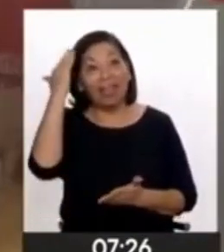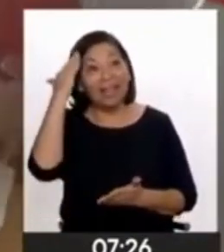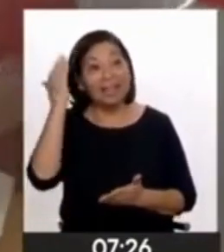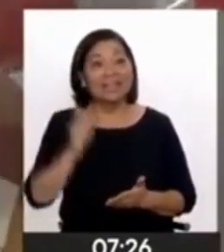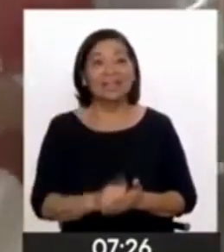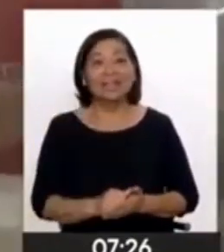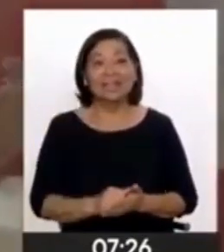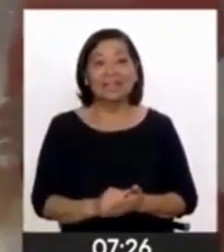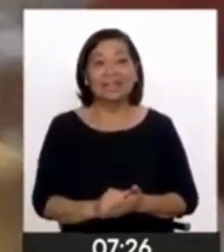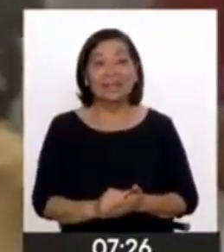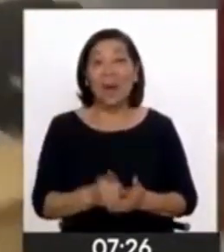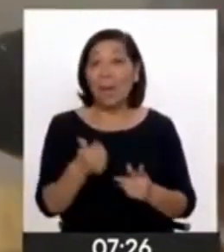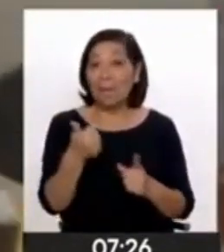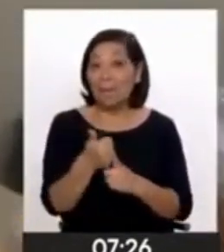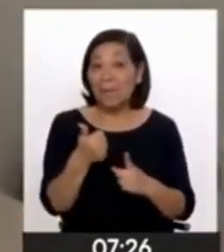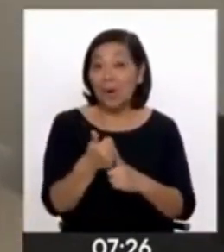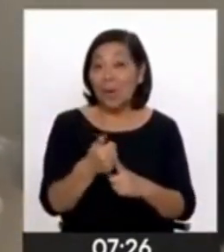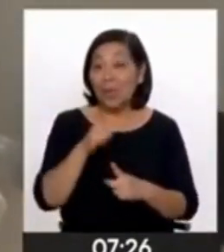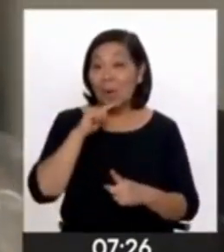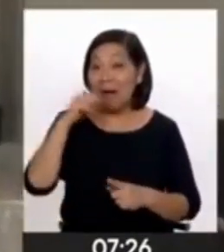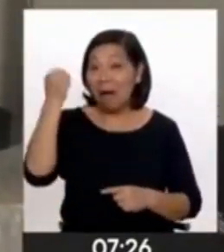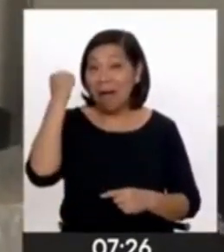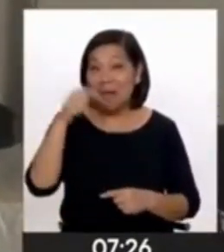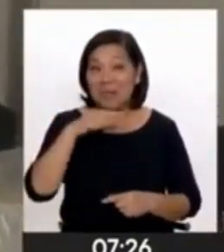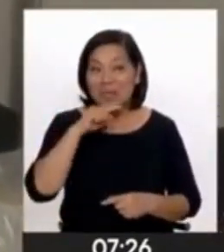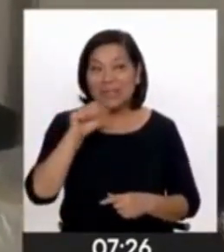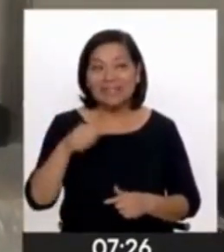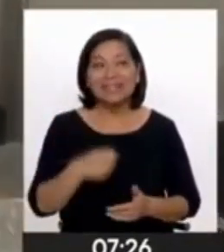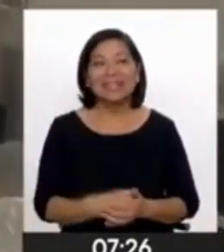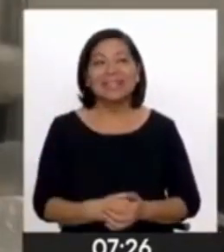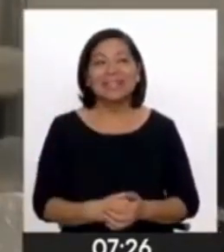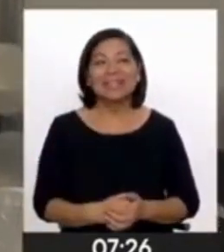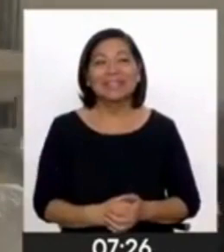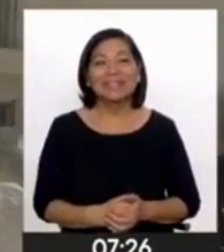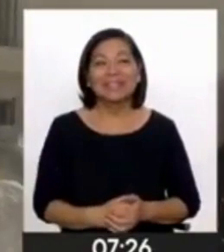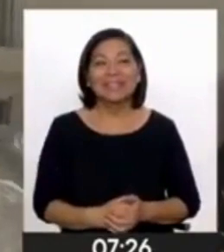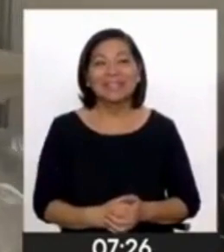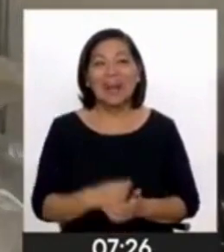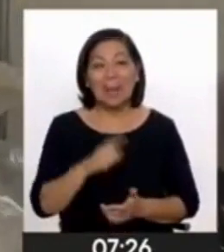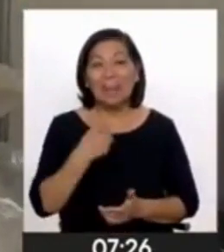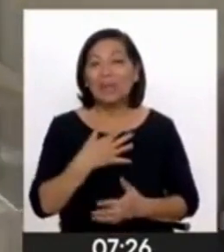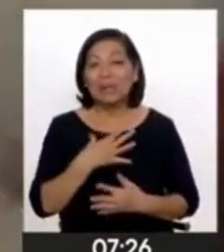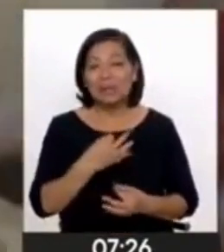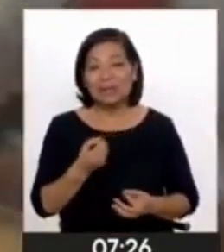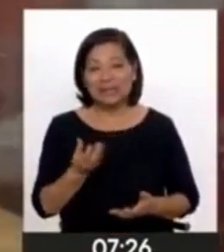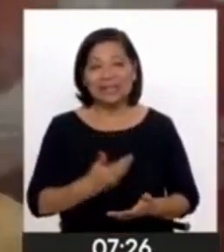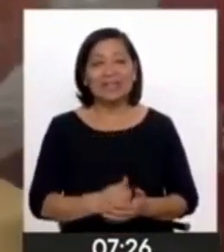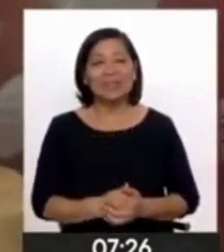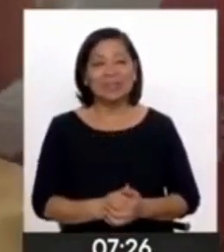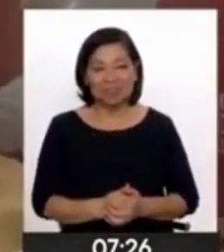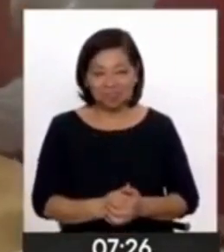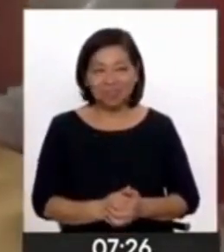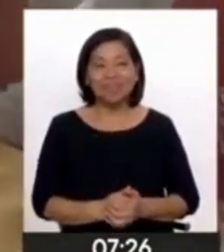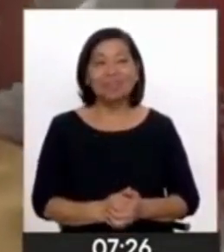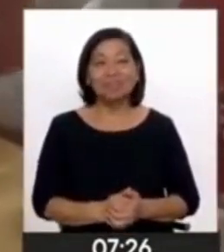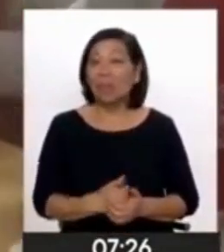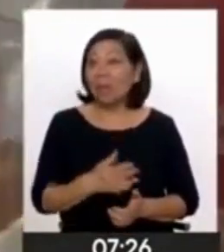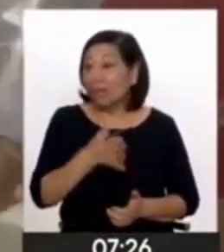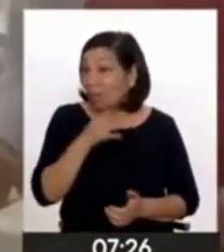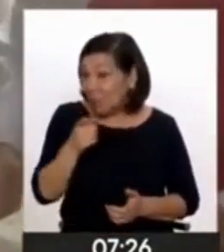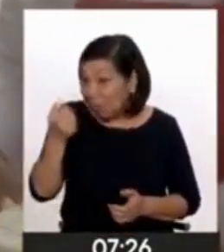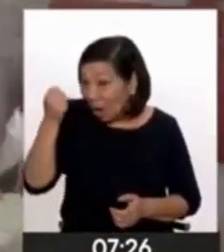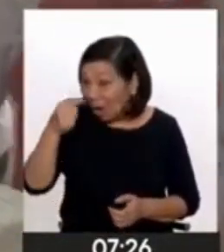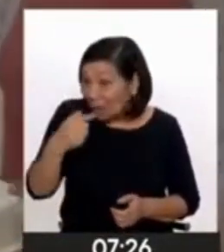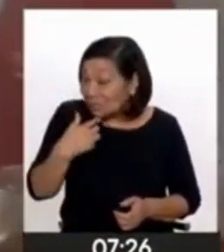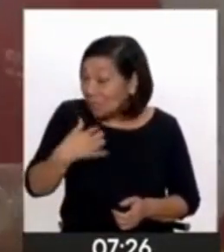Está recibiendo de las propias manos de la ganadora. Mejor plato de Perú, mucho gusto. No sabía la verdad,